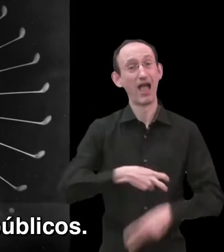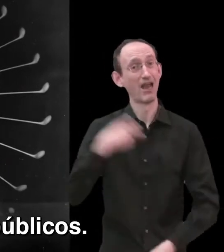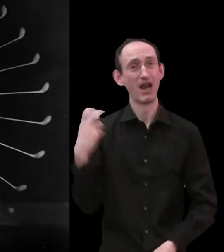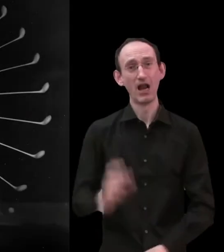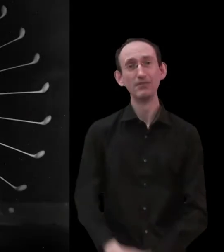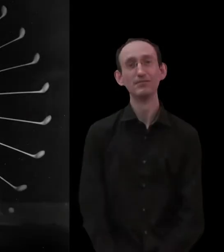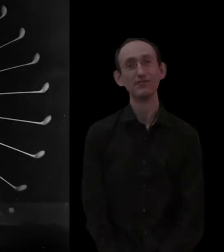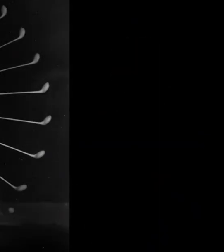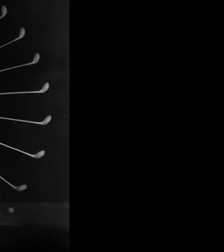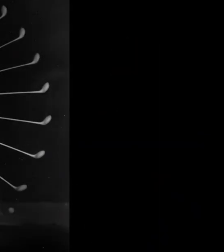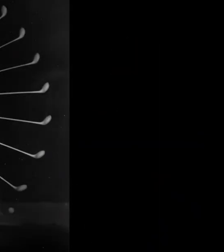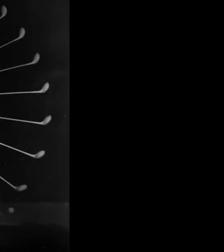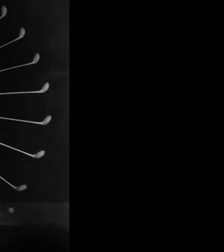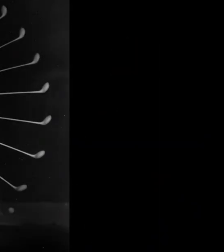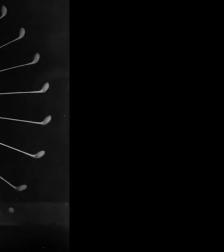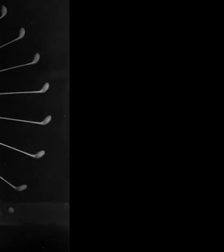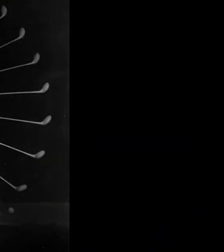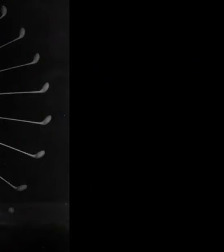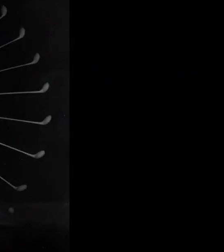públicos.